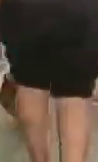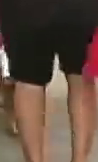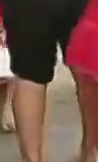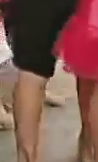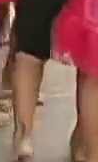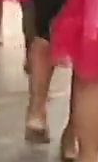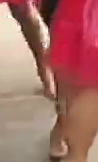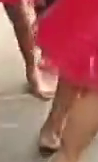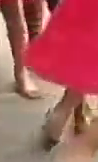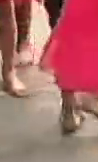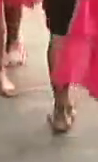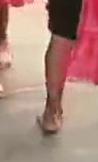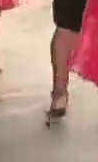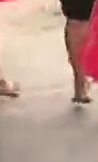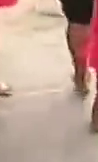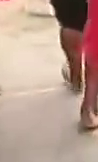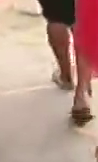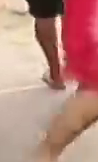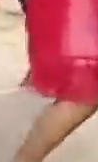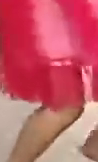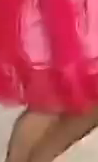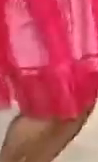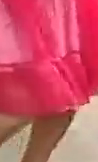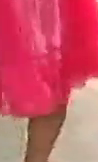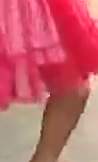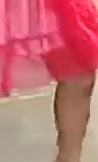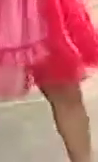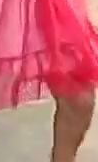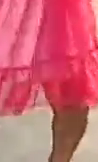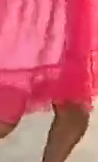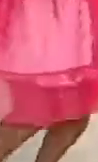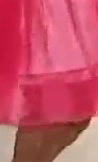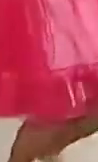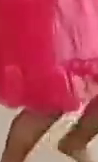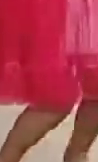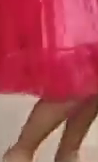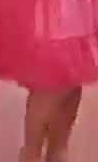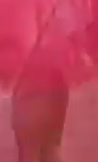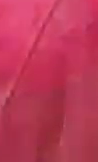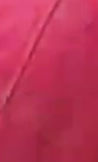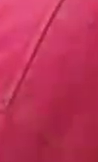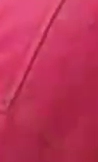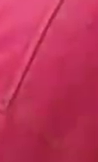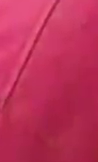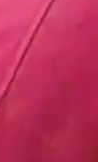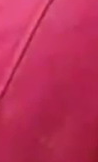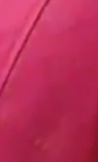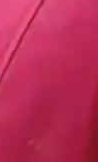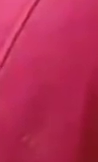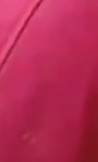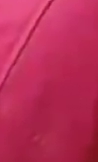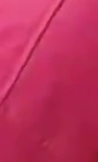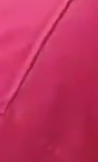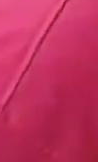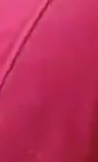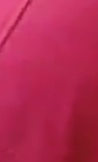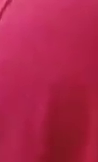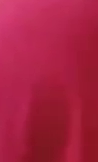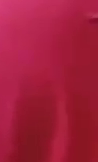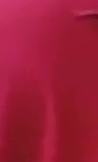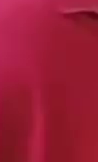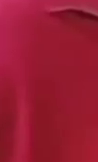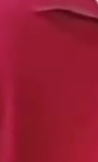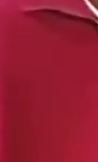le realiza esta agrupación al mandatario nacional desde el balneario de Catia de la Mar en el